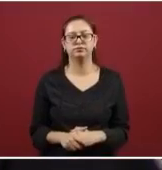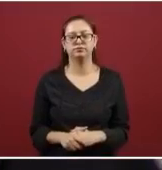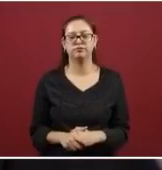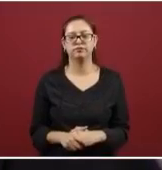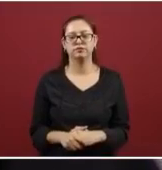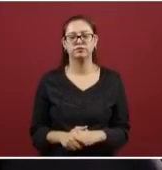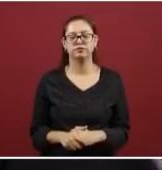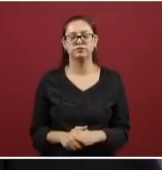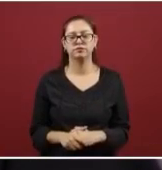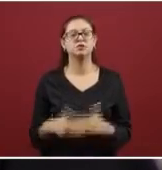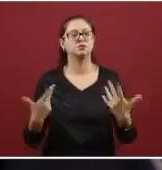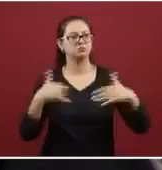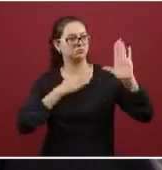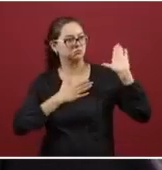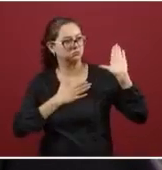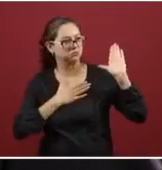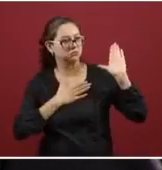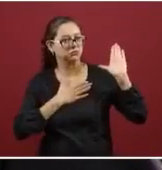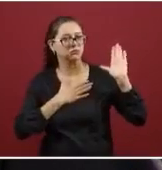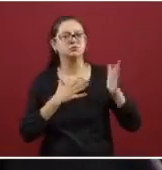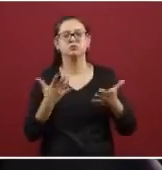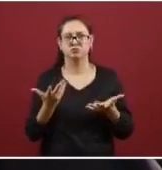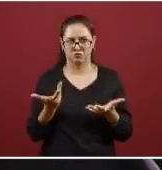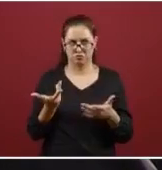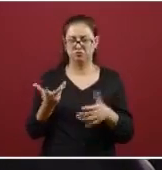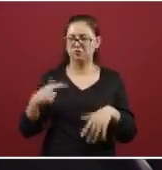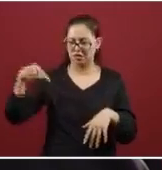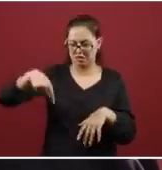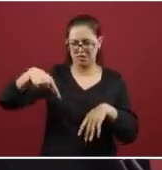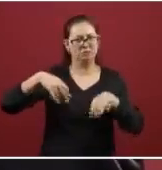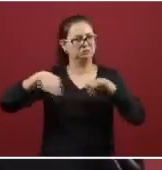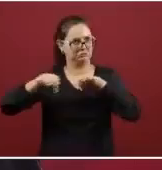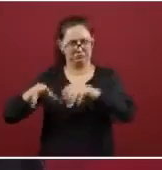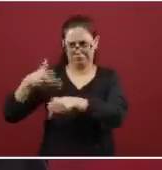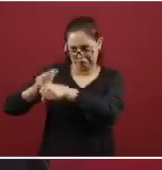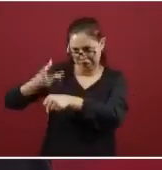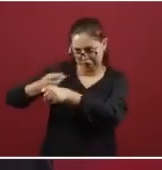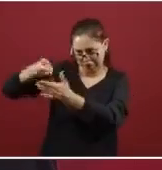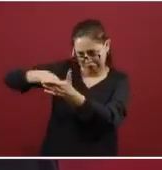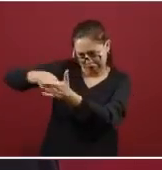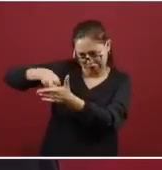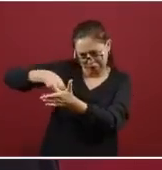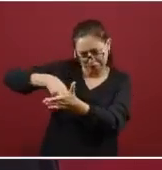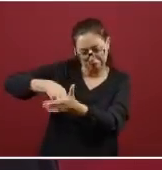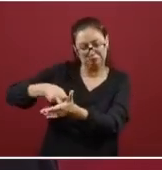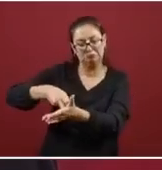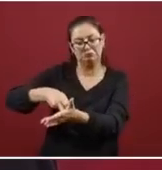Se hizo el compromiso de que se iba a llevar a cabo una reforma laboral